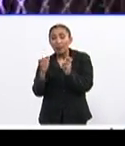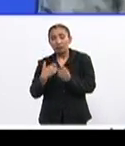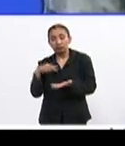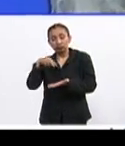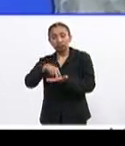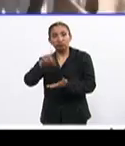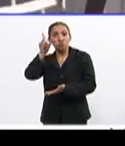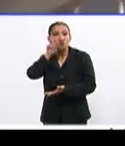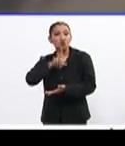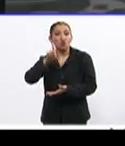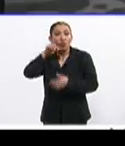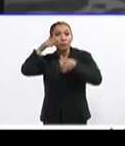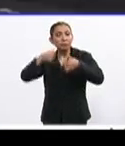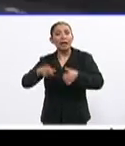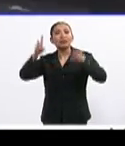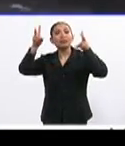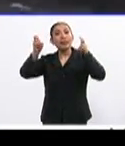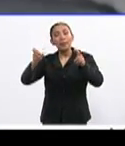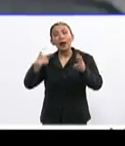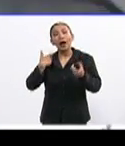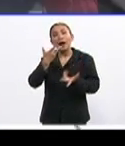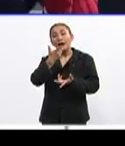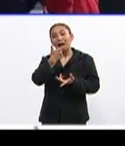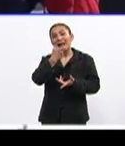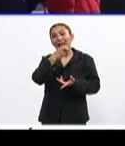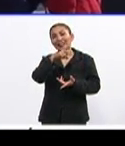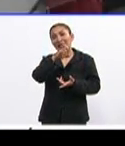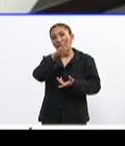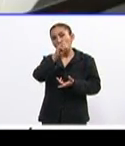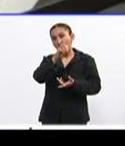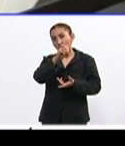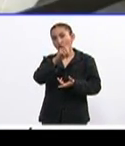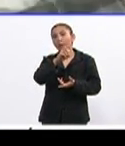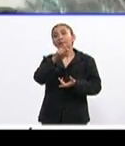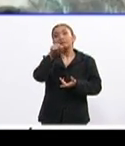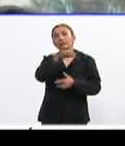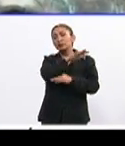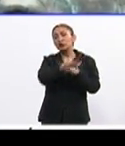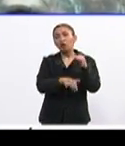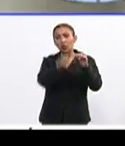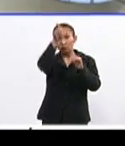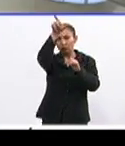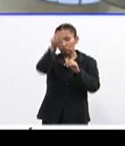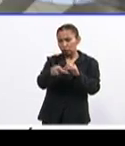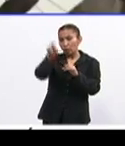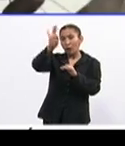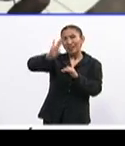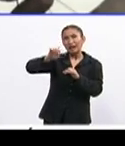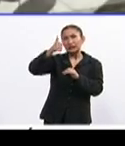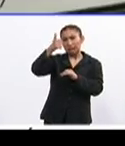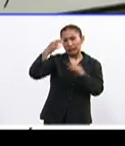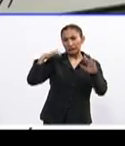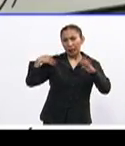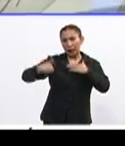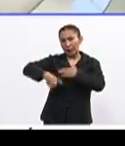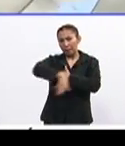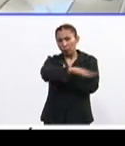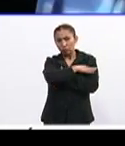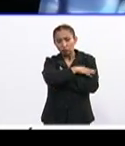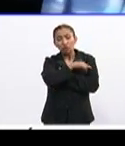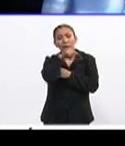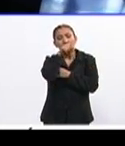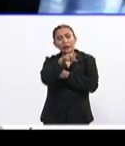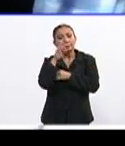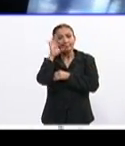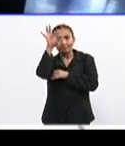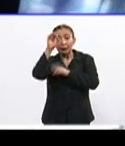empoderar a la mujer. El tema es género, y son son 46 rebozos donde